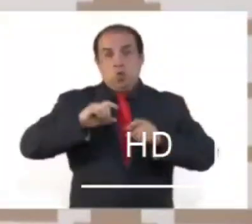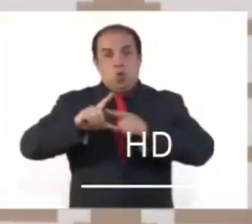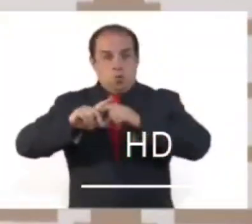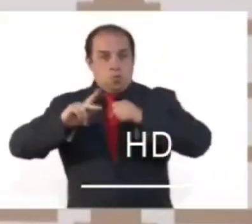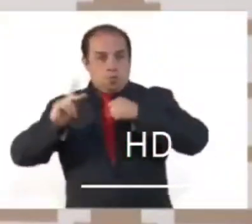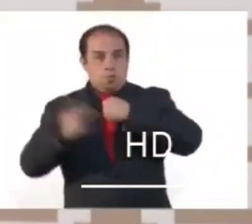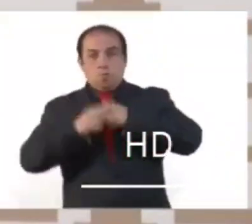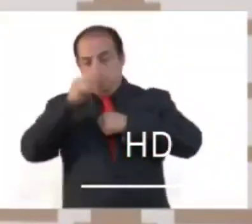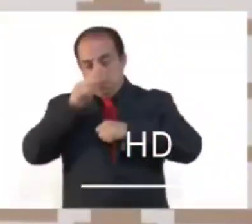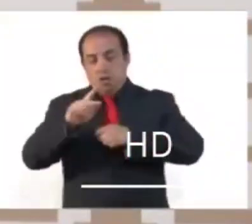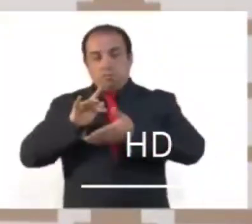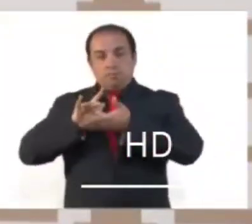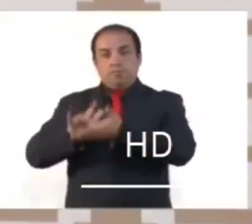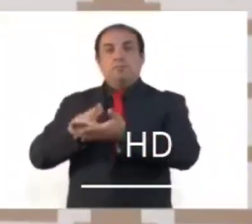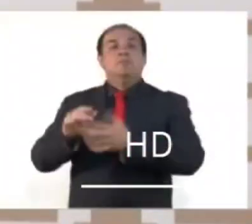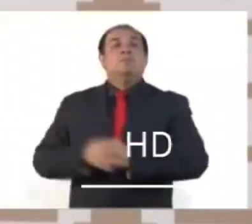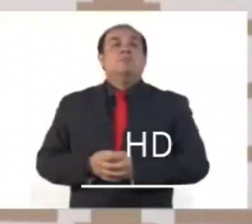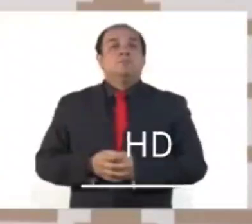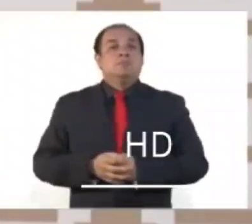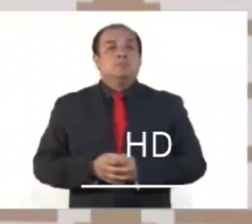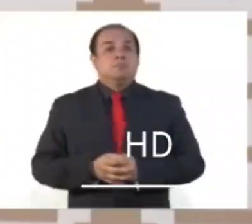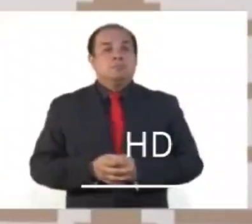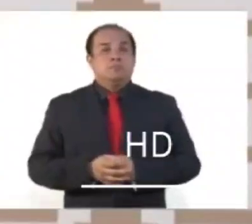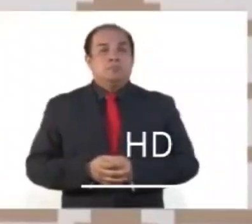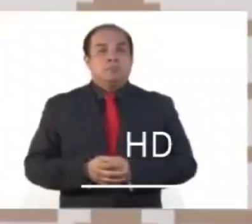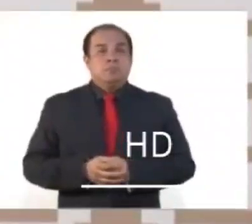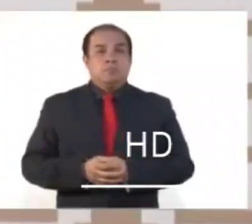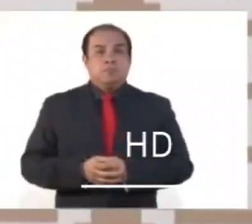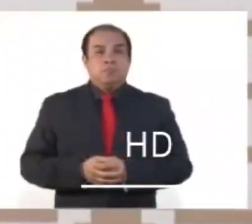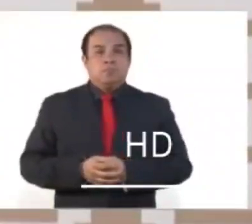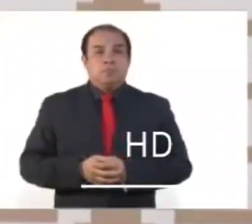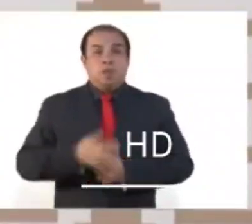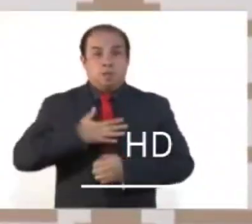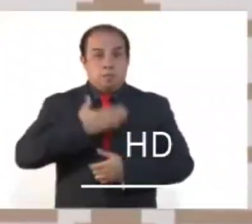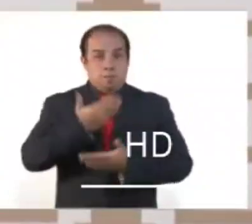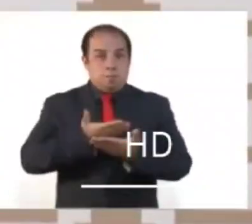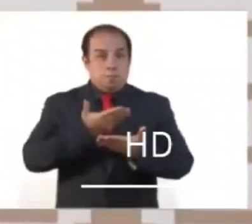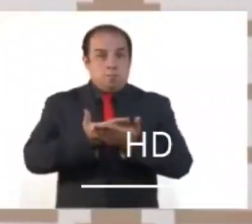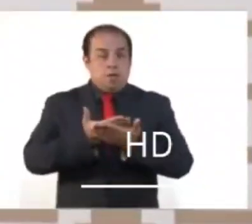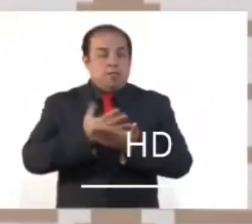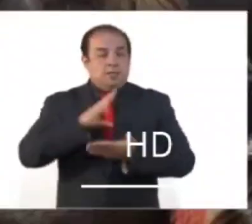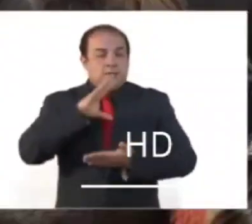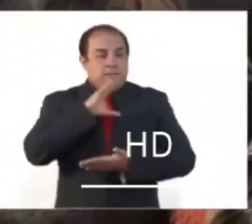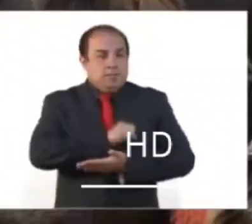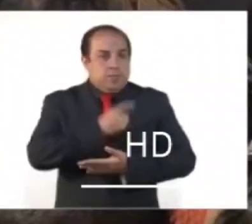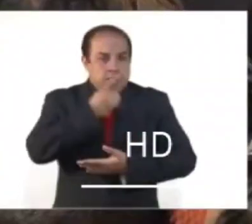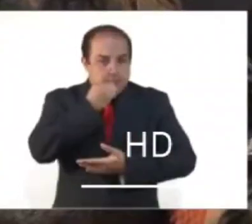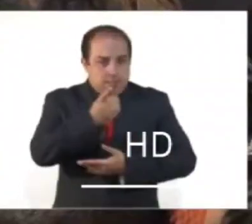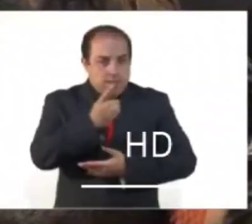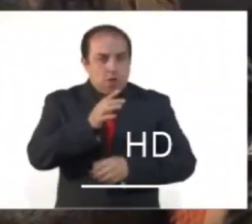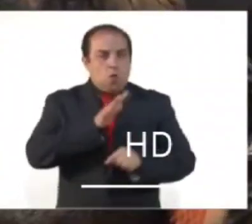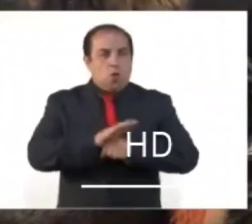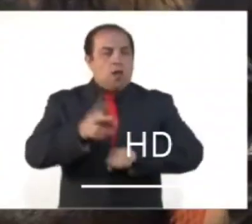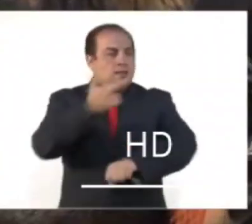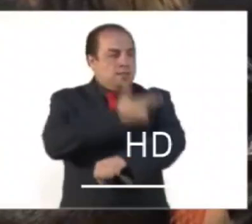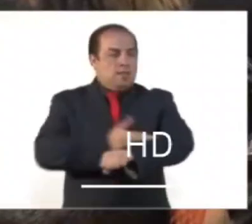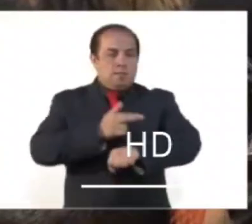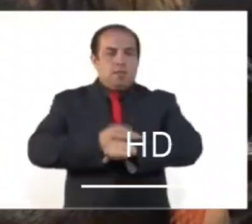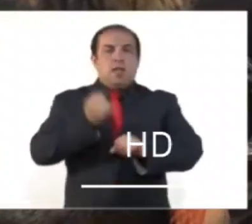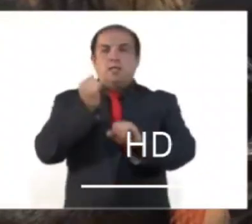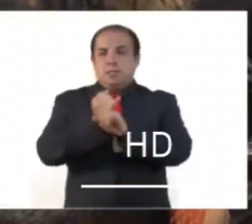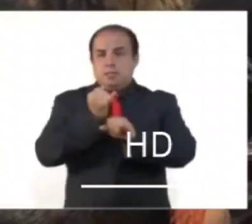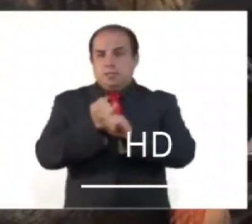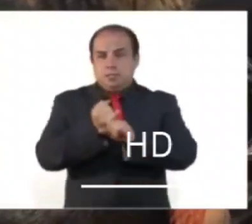ahí, una de las cuestiones que a mí me encantaría proponer es que todos estos trámites de digitalización,